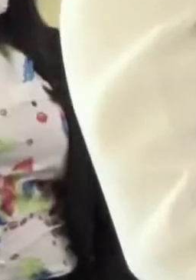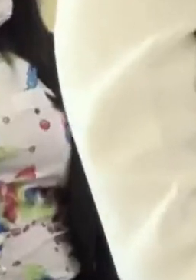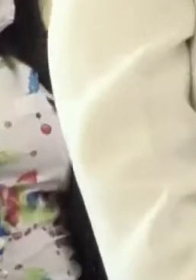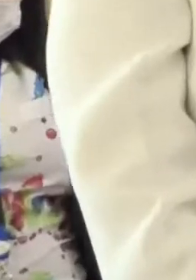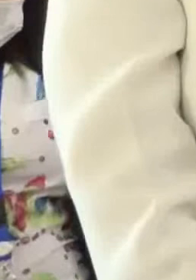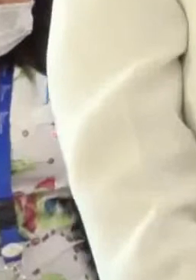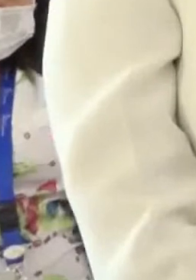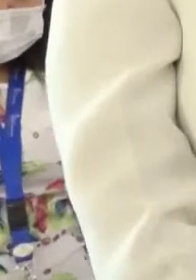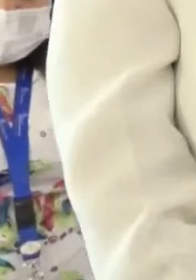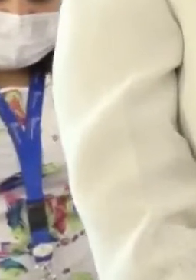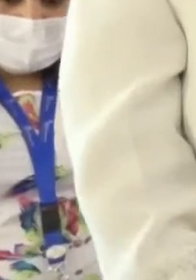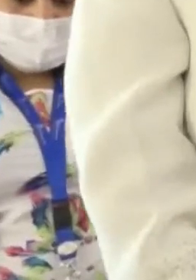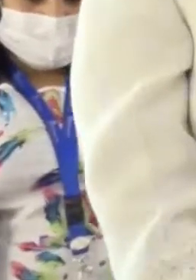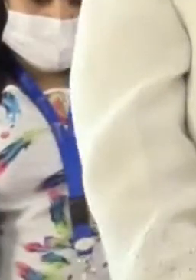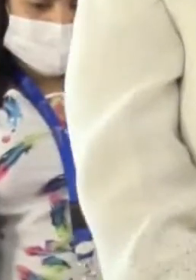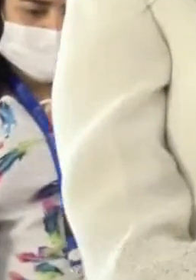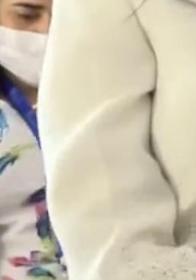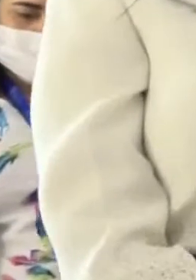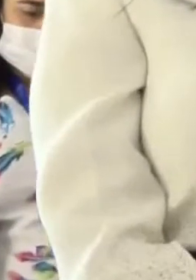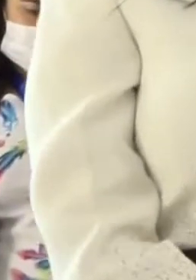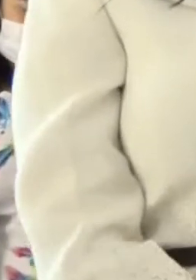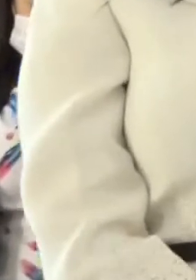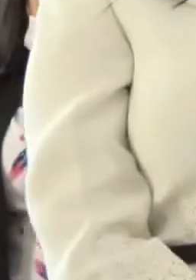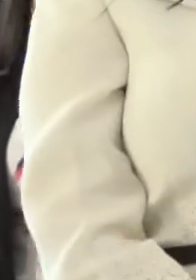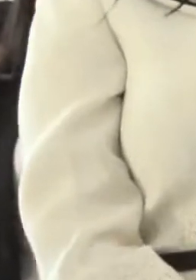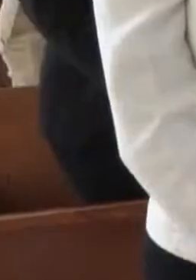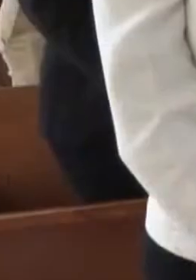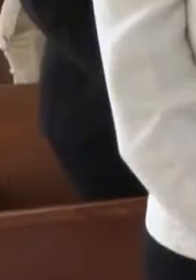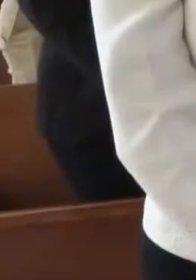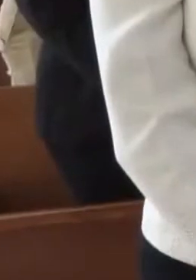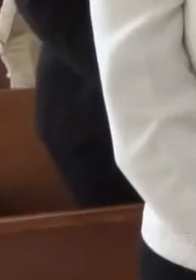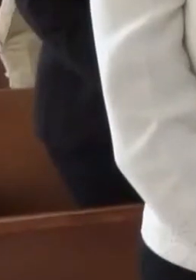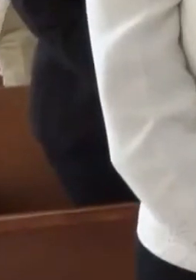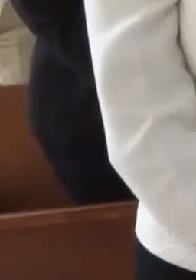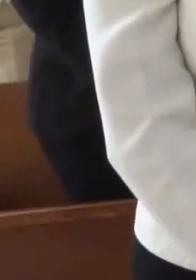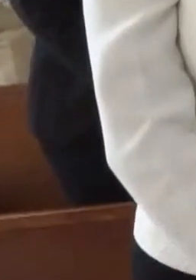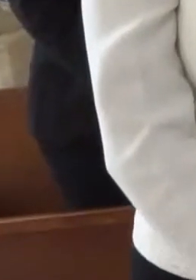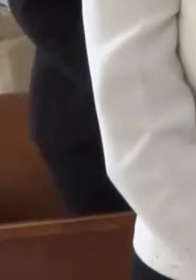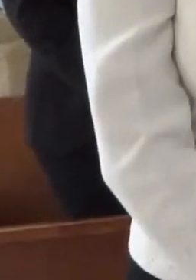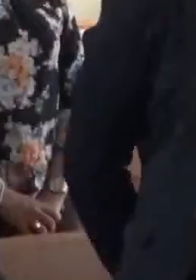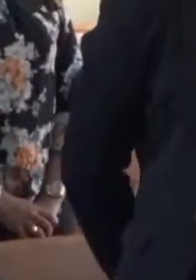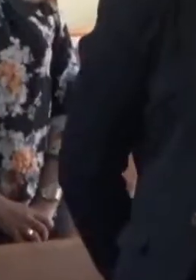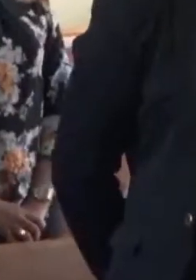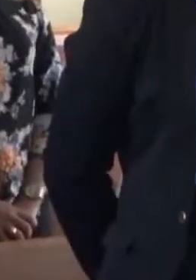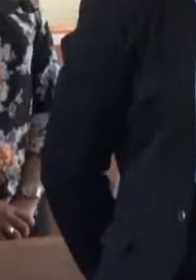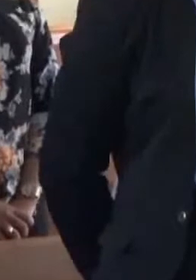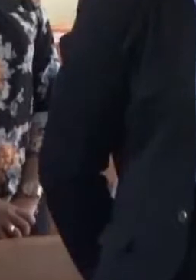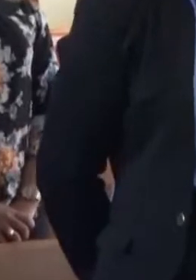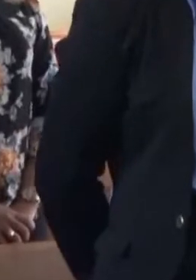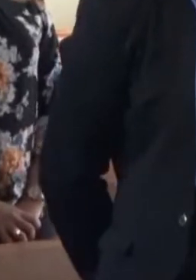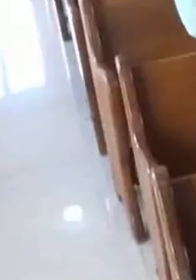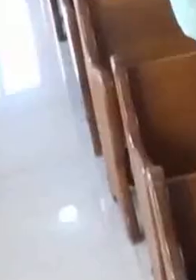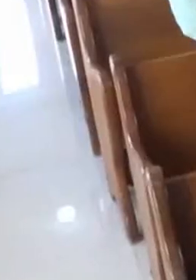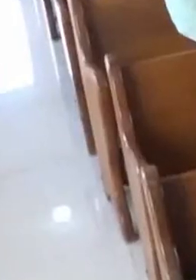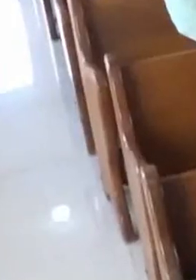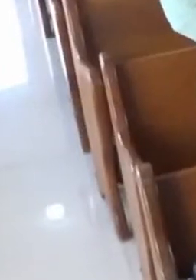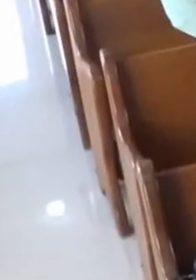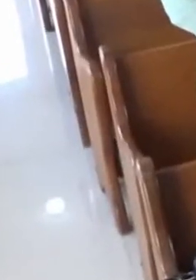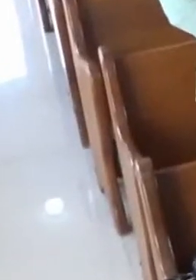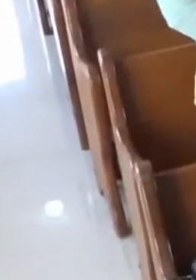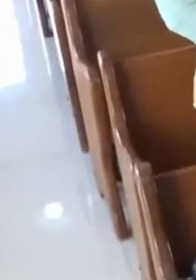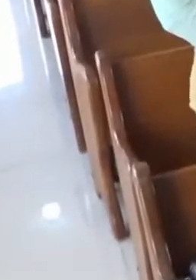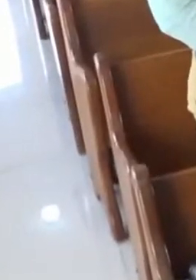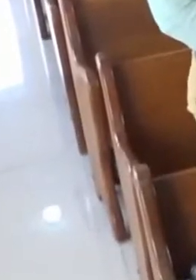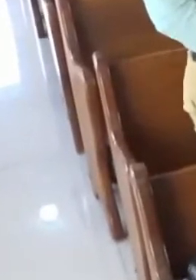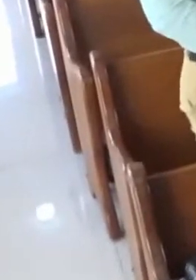iniciamos con el titular del ministerio de administración pública el licenciado darío castillo lugo quien pidió a dios que ilumine a los jueces